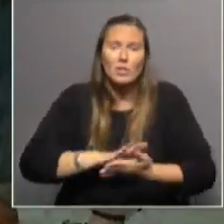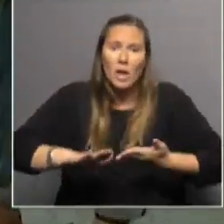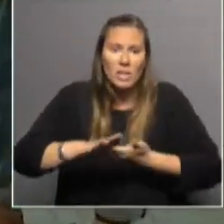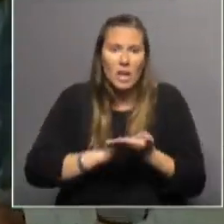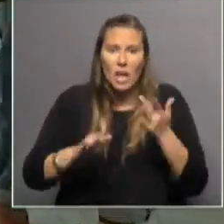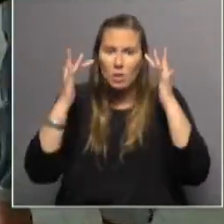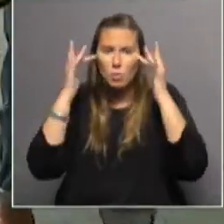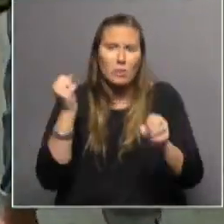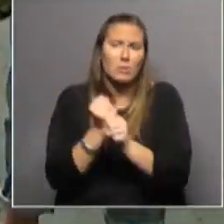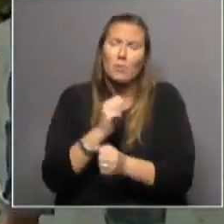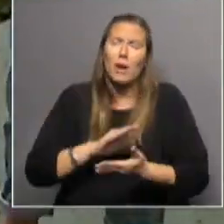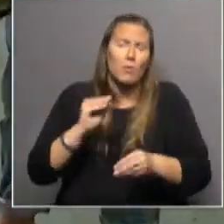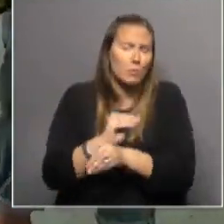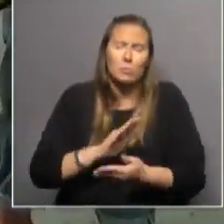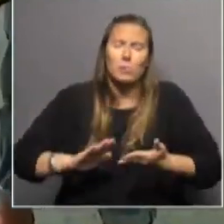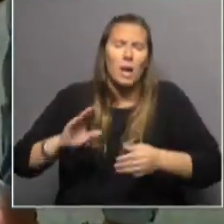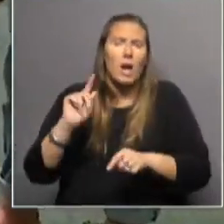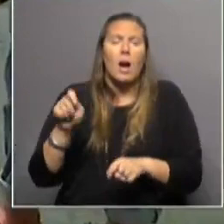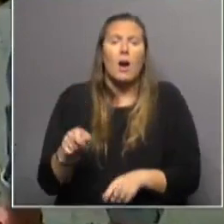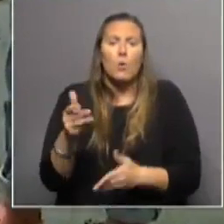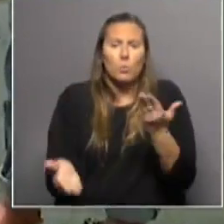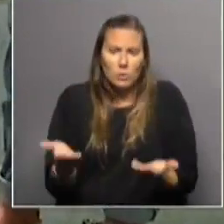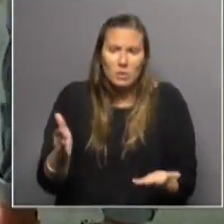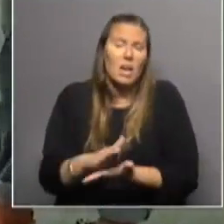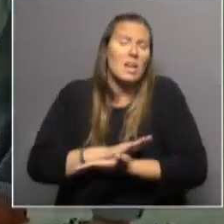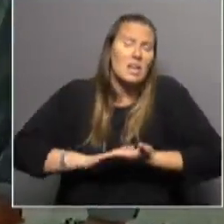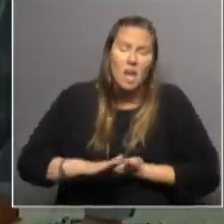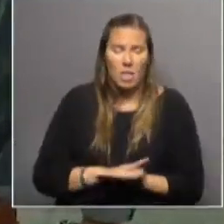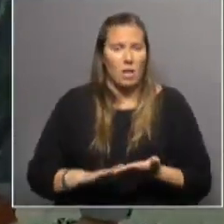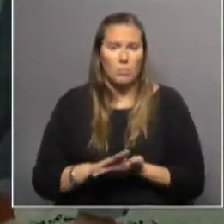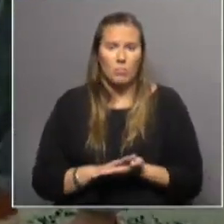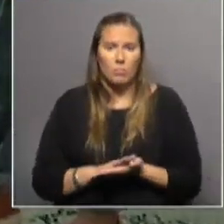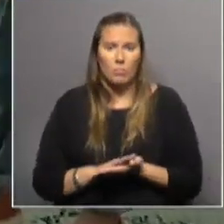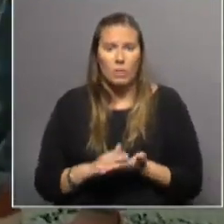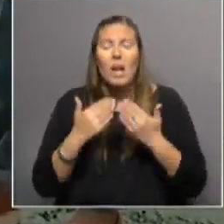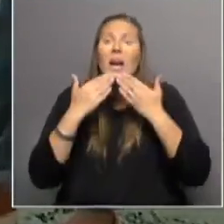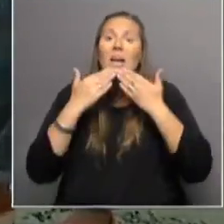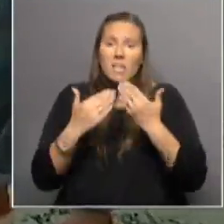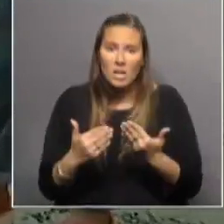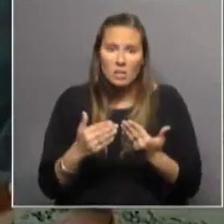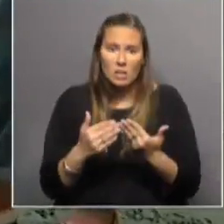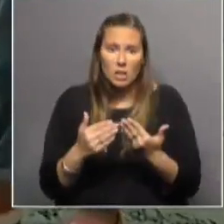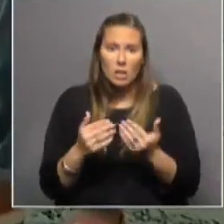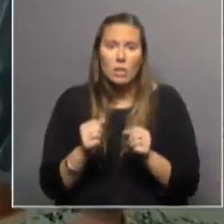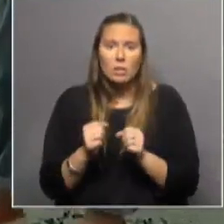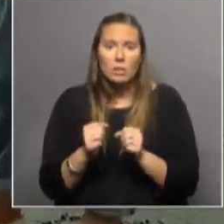ni a la educación, ni a trabajo, ni a la cultura, ni a la justicia, ni a nada. Les agradezco que podamos salir,